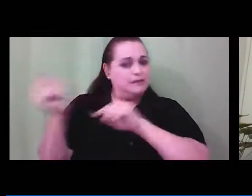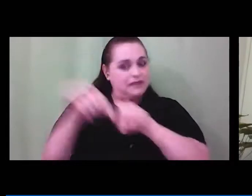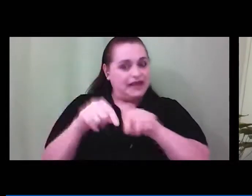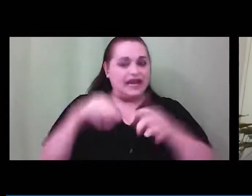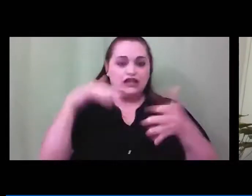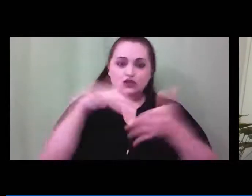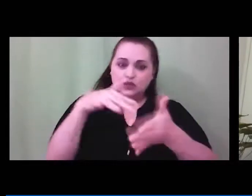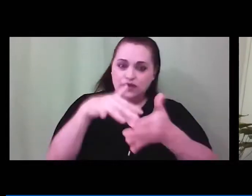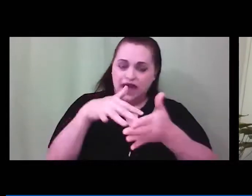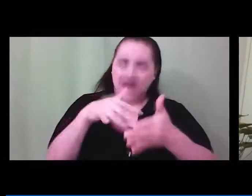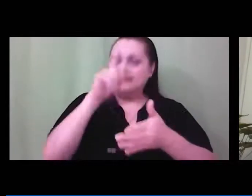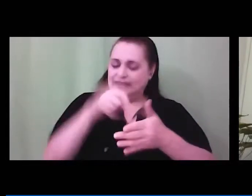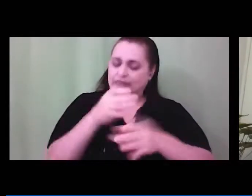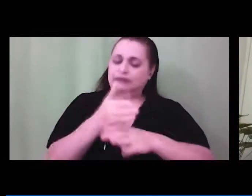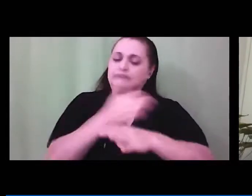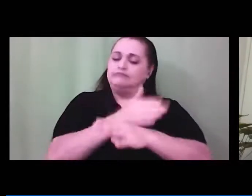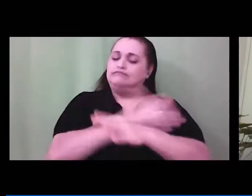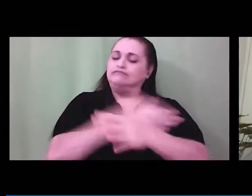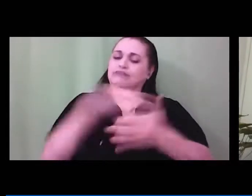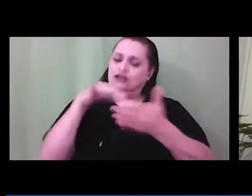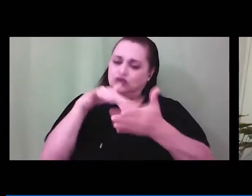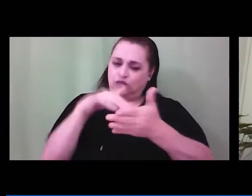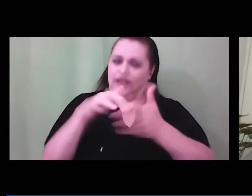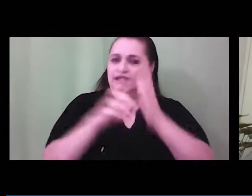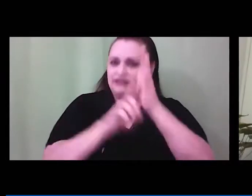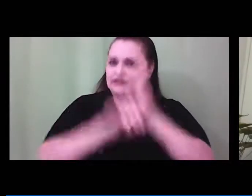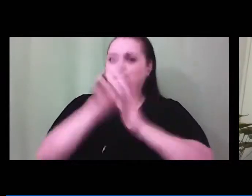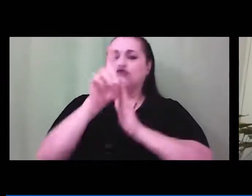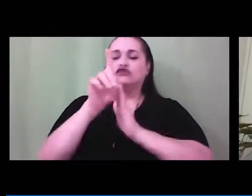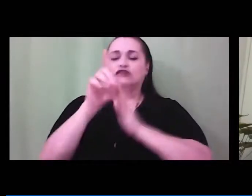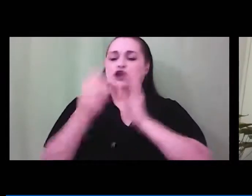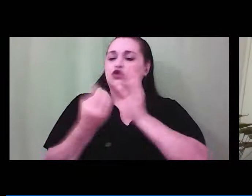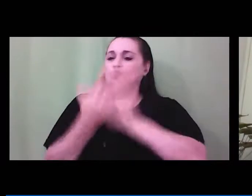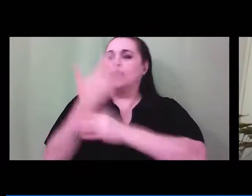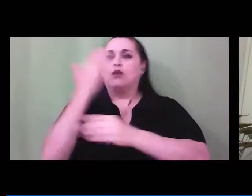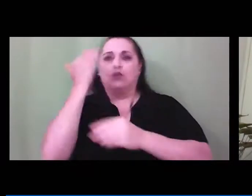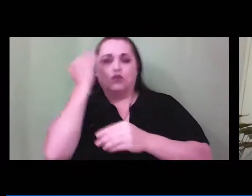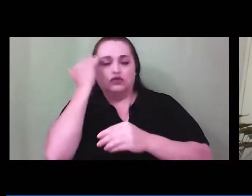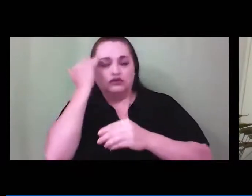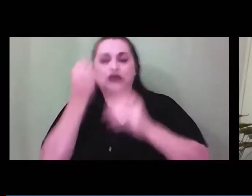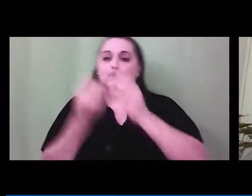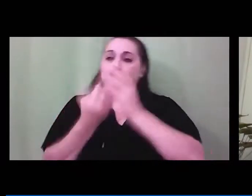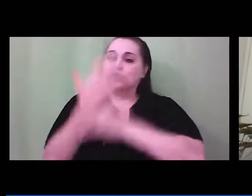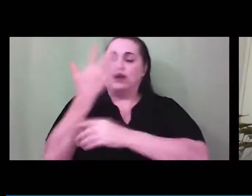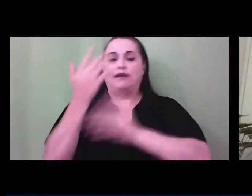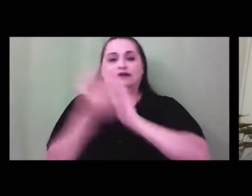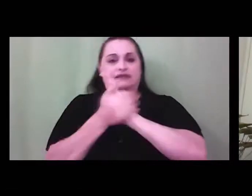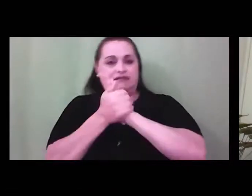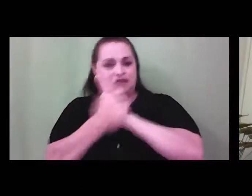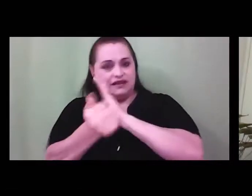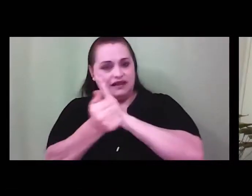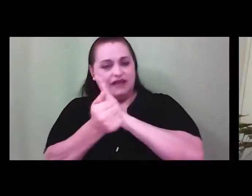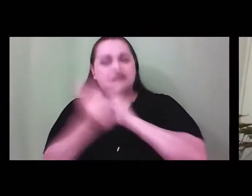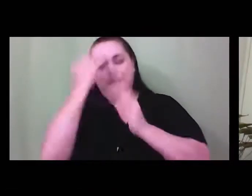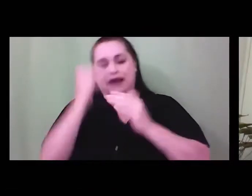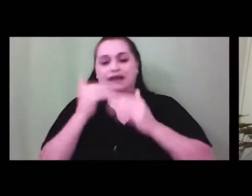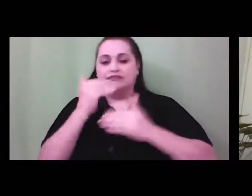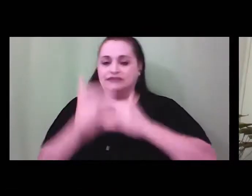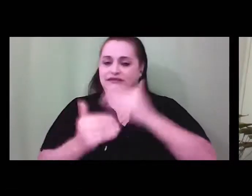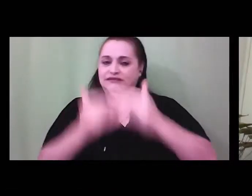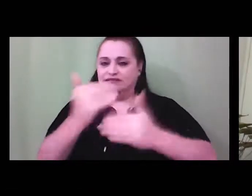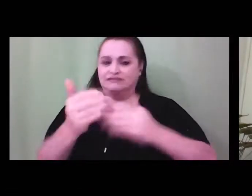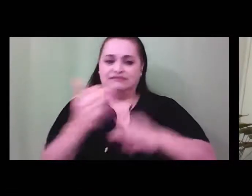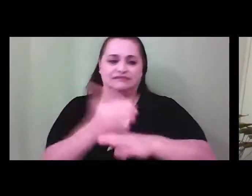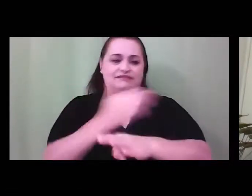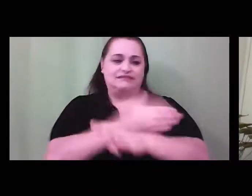centro educativo, sobre todo que es a desarrollar nuevo conocimiento y nuevas competencias para salir adelante